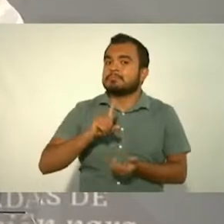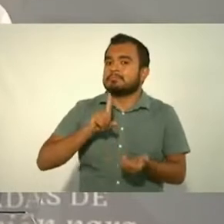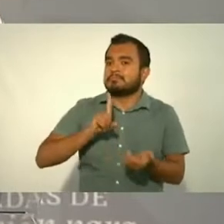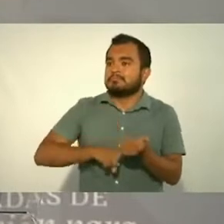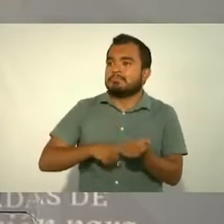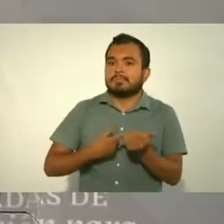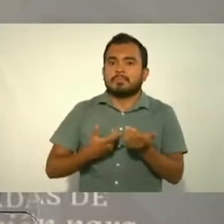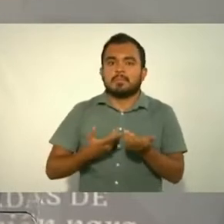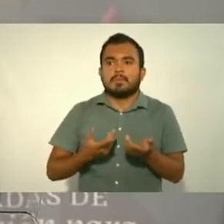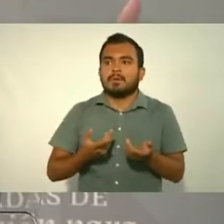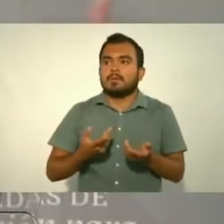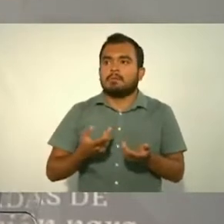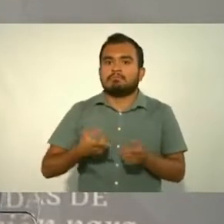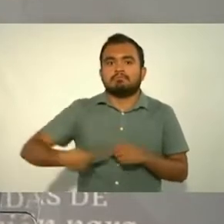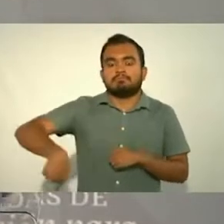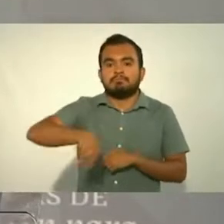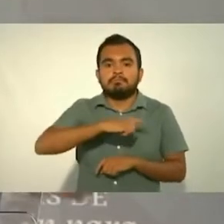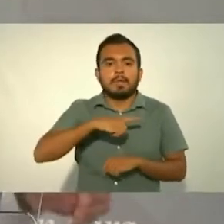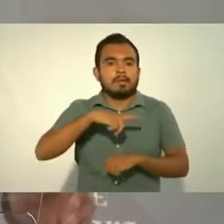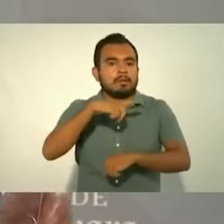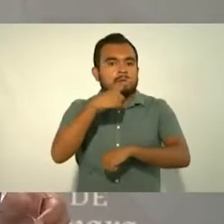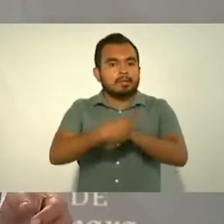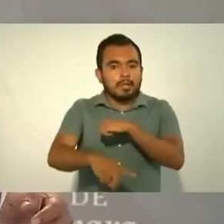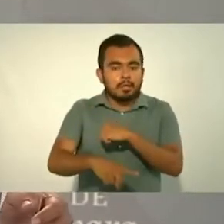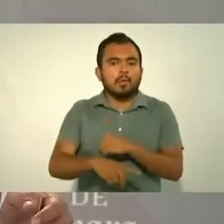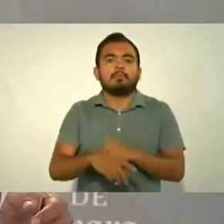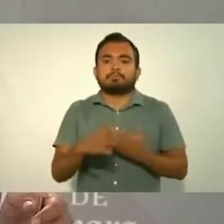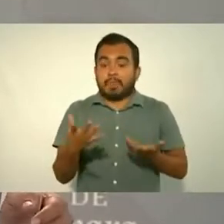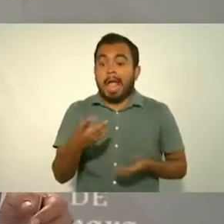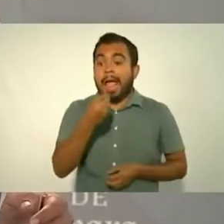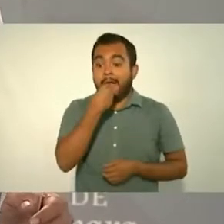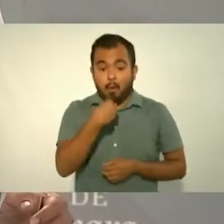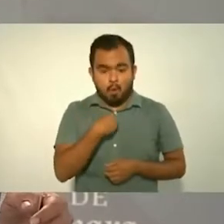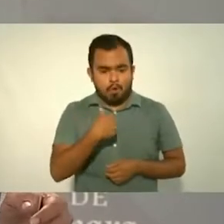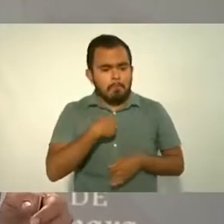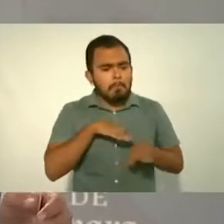porque aunque se tenga más ingresos,